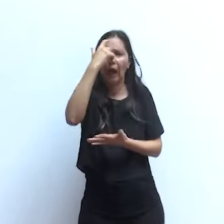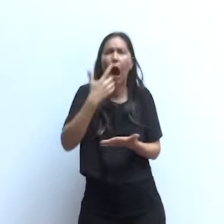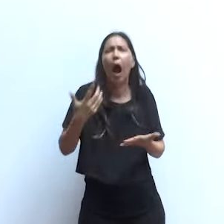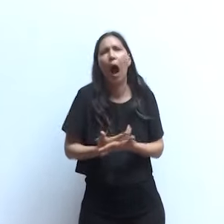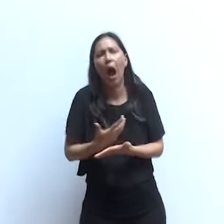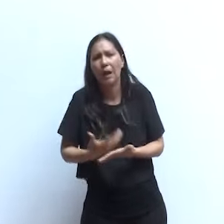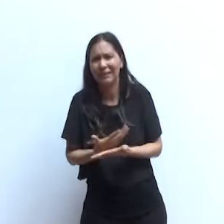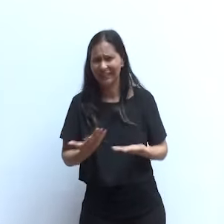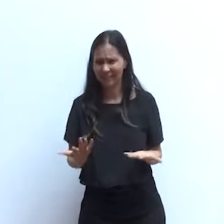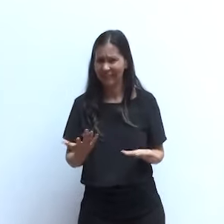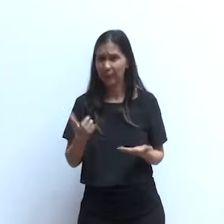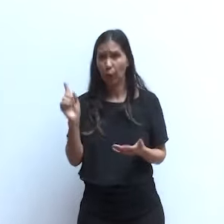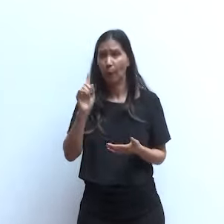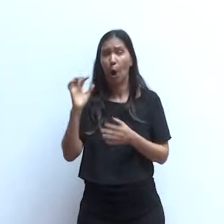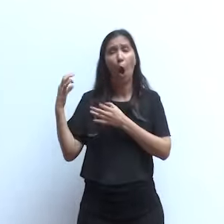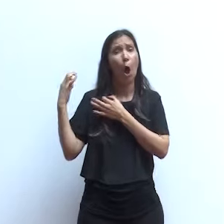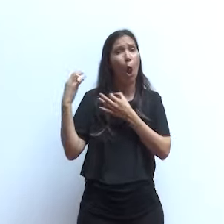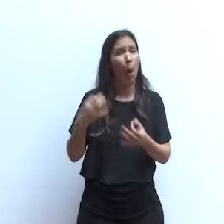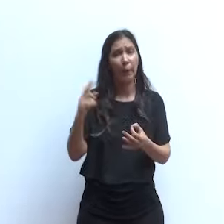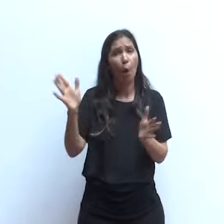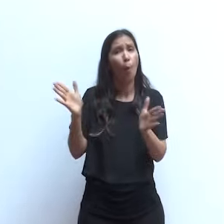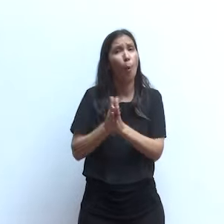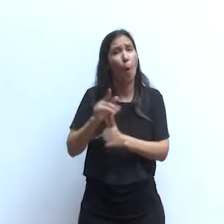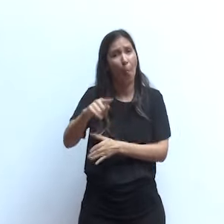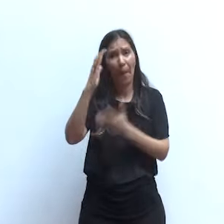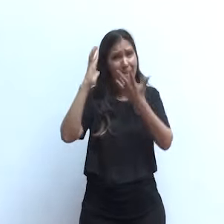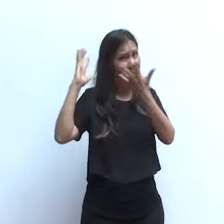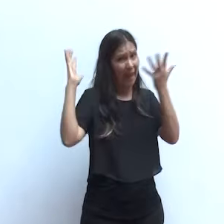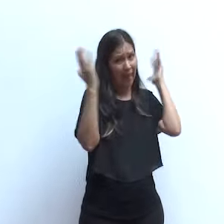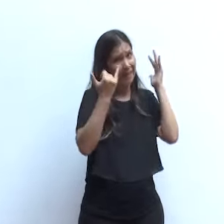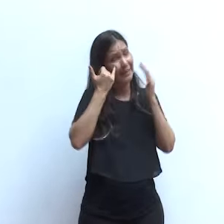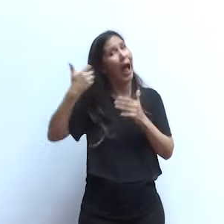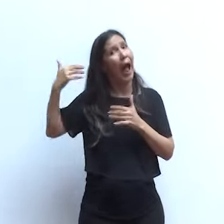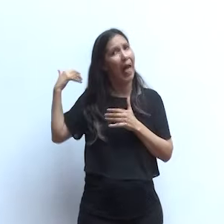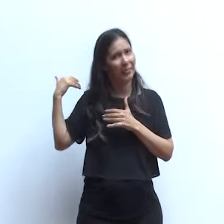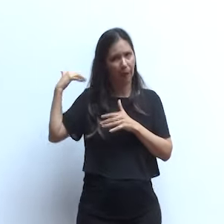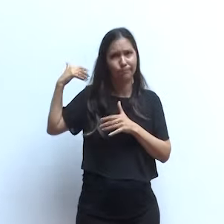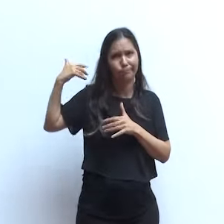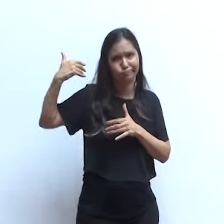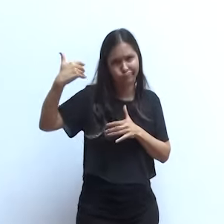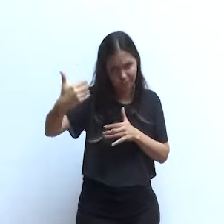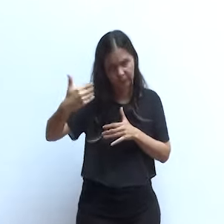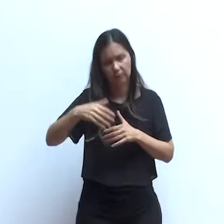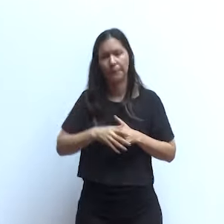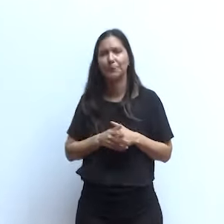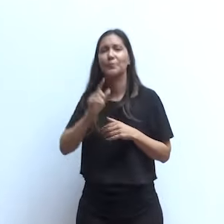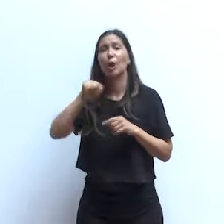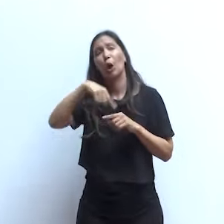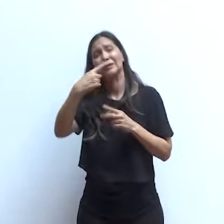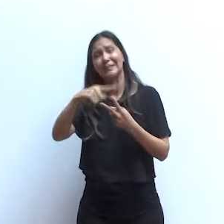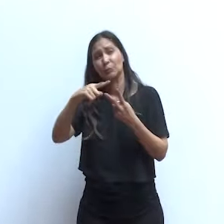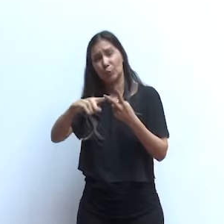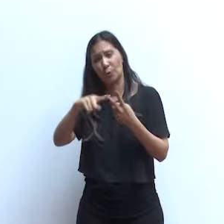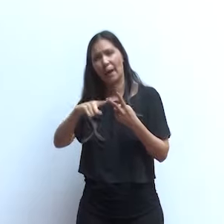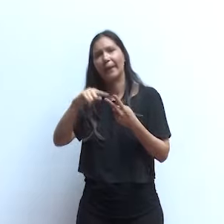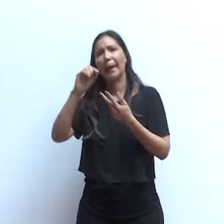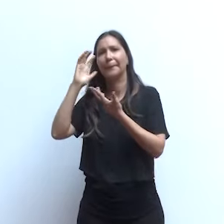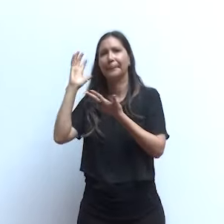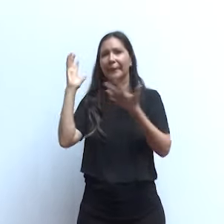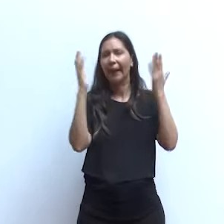no llegó con mi ley no sino que venía de largo largo arrastre no Y en segundo lugar también en la expresión mi ley del fracaso también